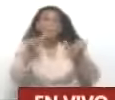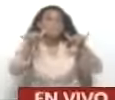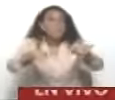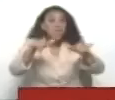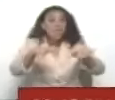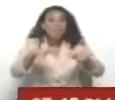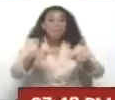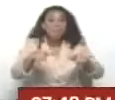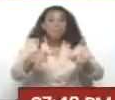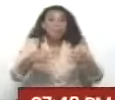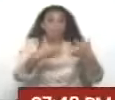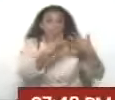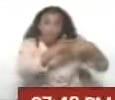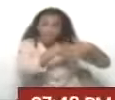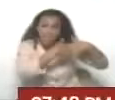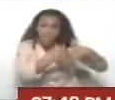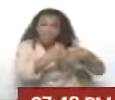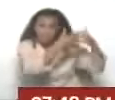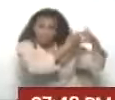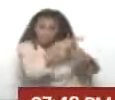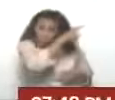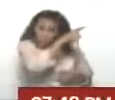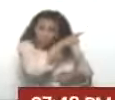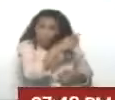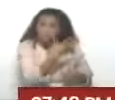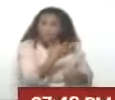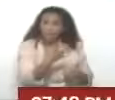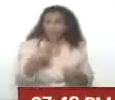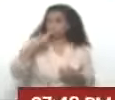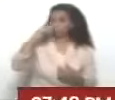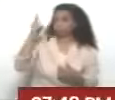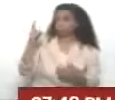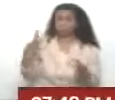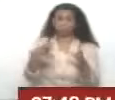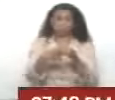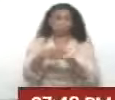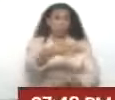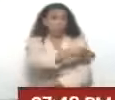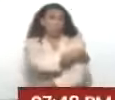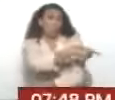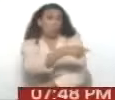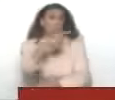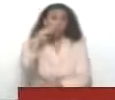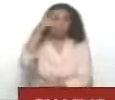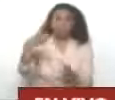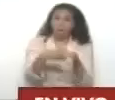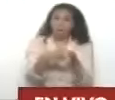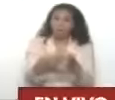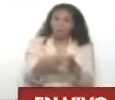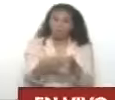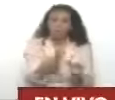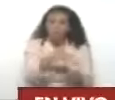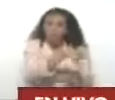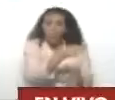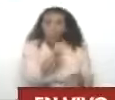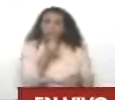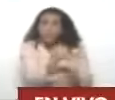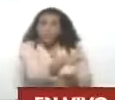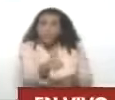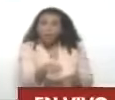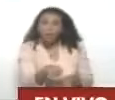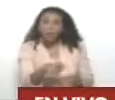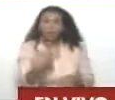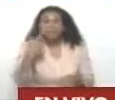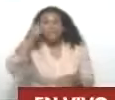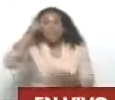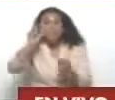de la ExxonMobil? ¿De los bufetes de los oligarcas y apellidos de Venezuela? Esto salió